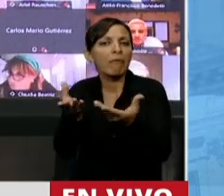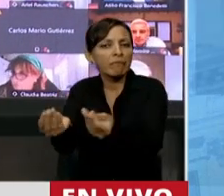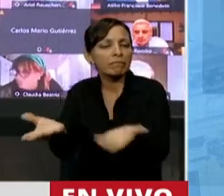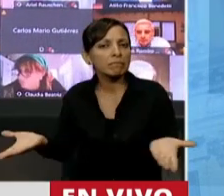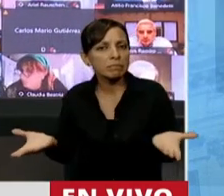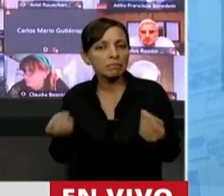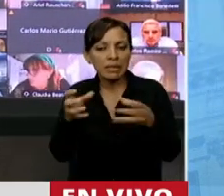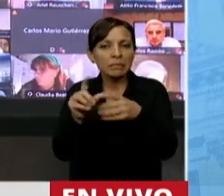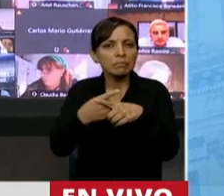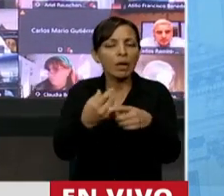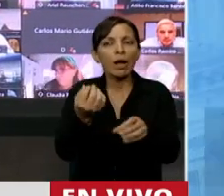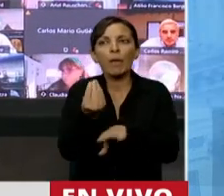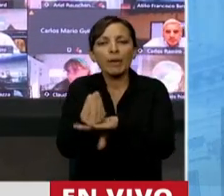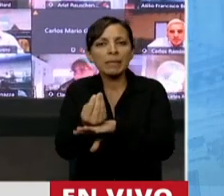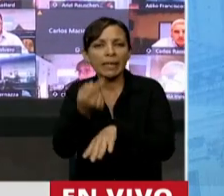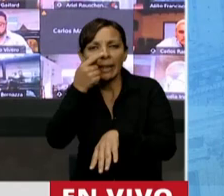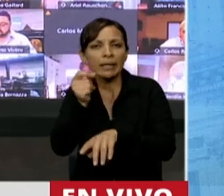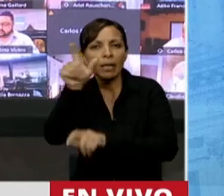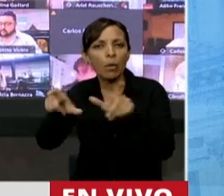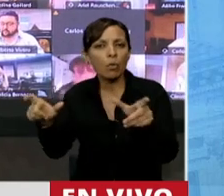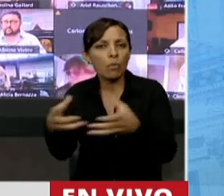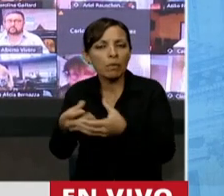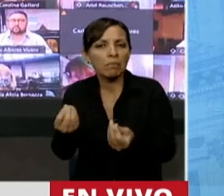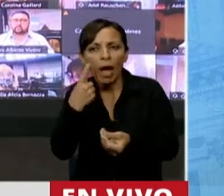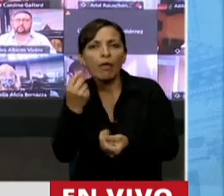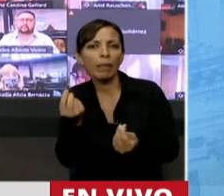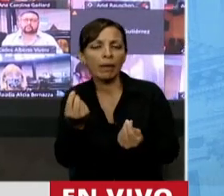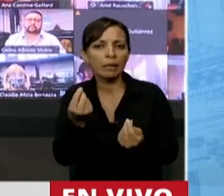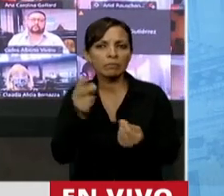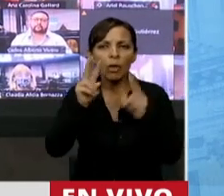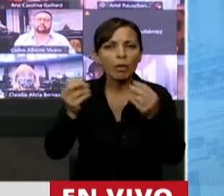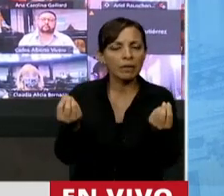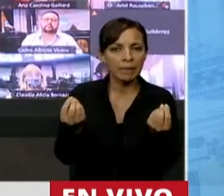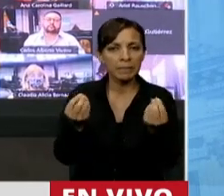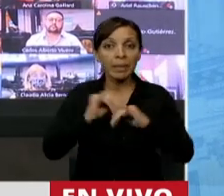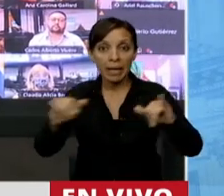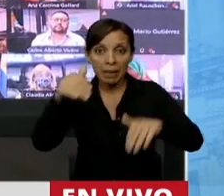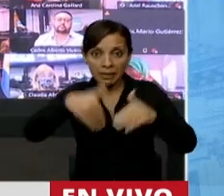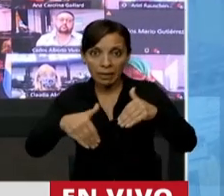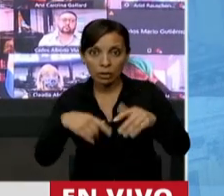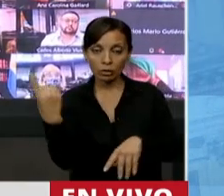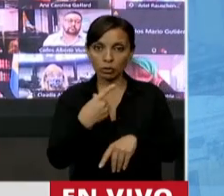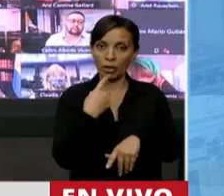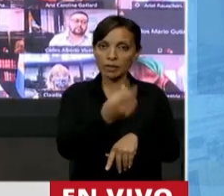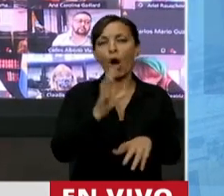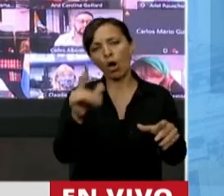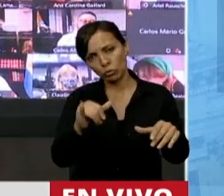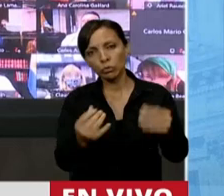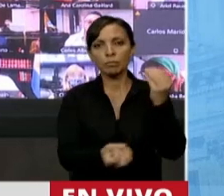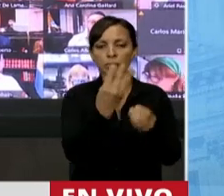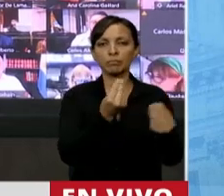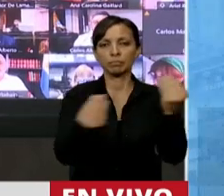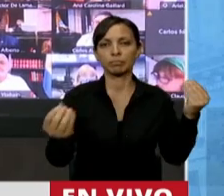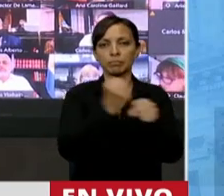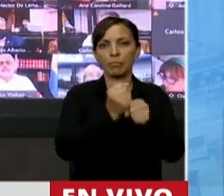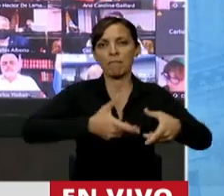la política es representación de intereses, ¿dónde se manifiestan? En las campañas electorales, donde todos decimos que queremos generar trabajo, bajar la